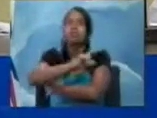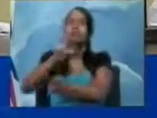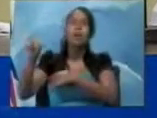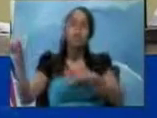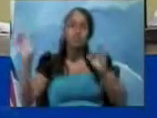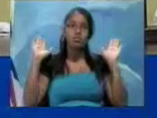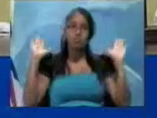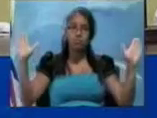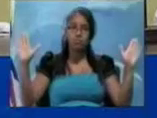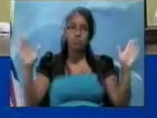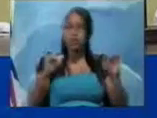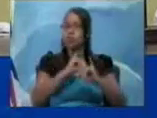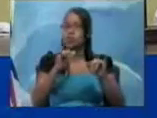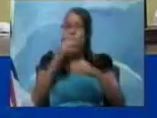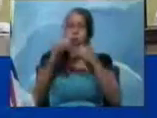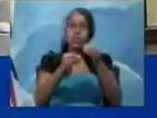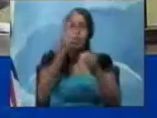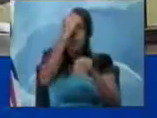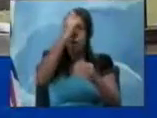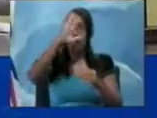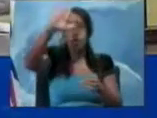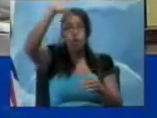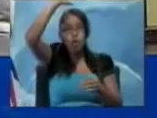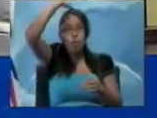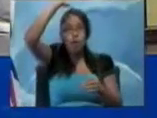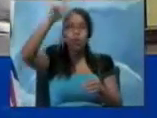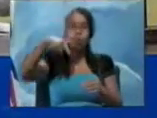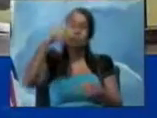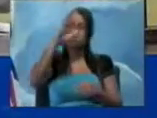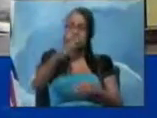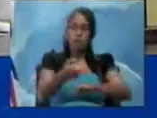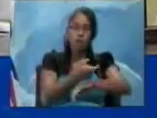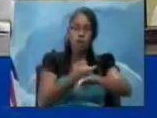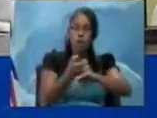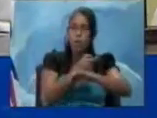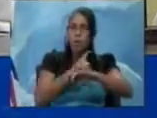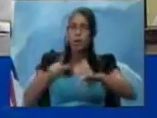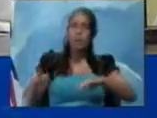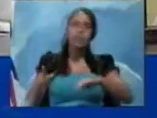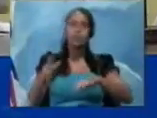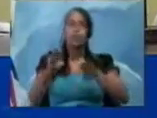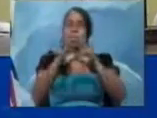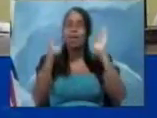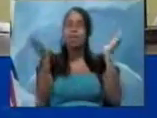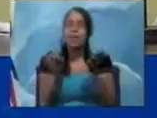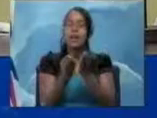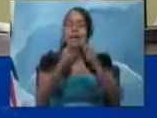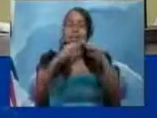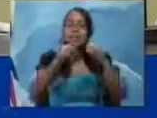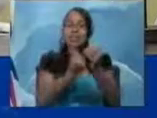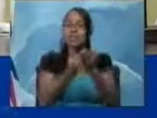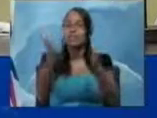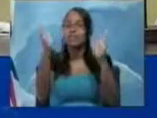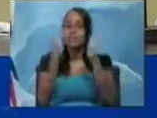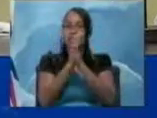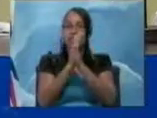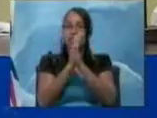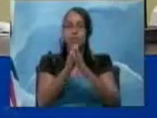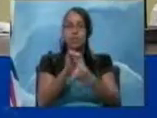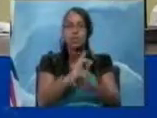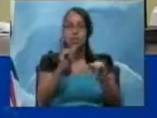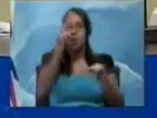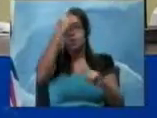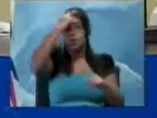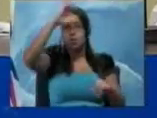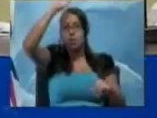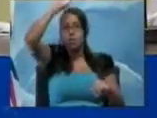eso lo hacían los romanos cuando estaban gobernando la Tierra Santa ya los romanos no están